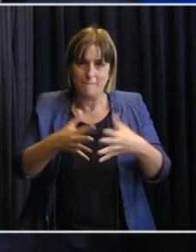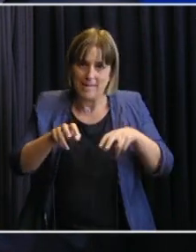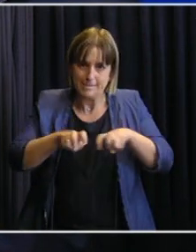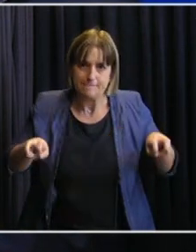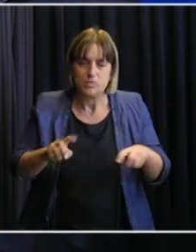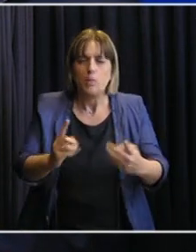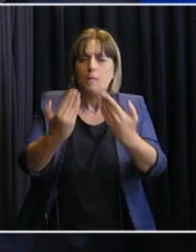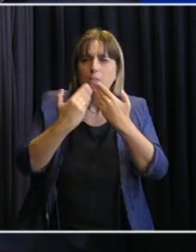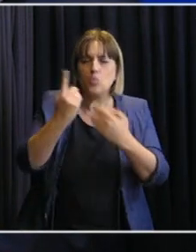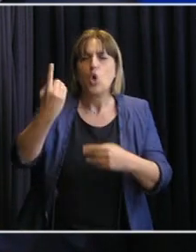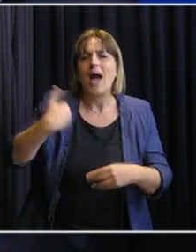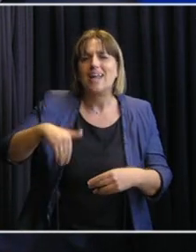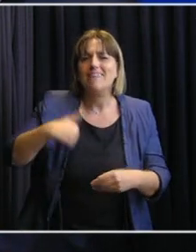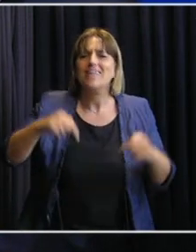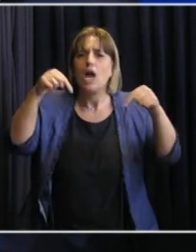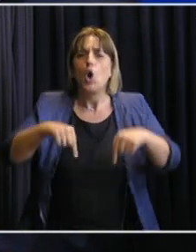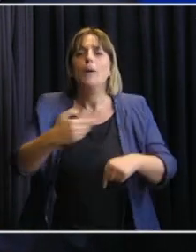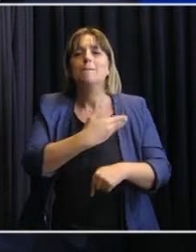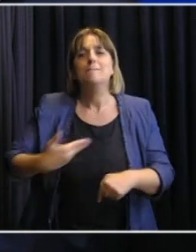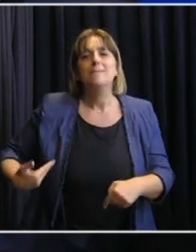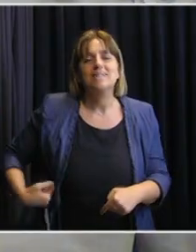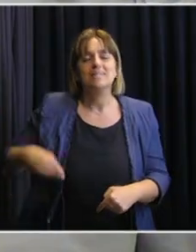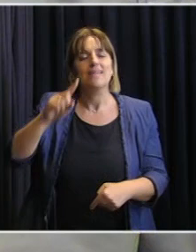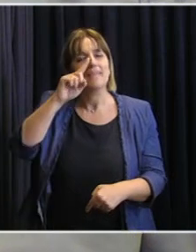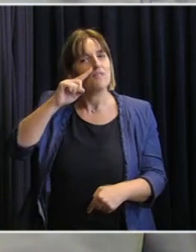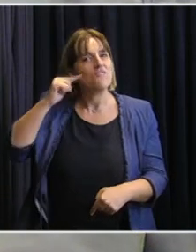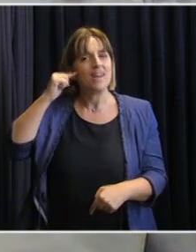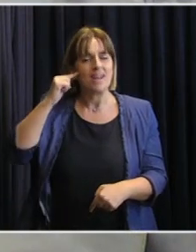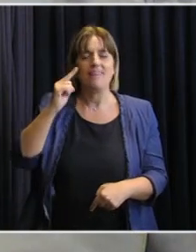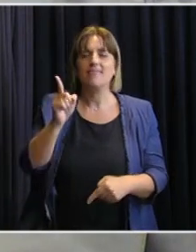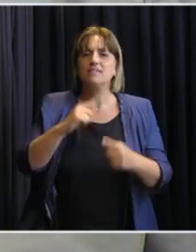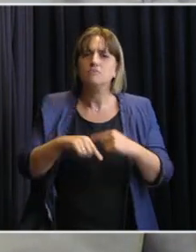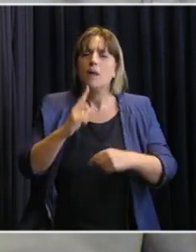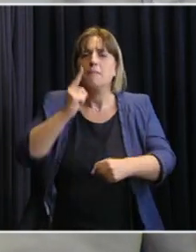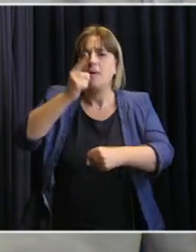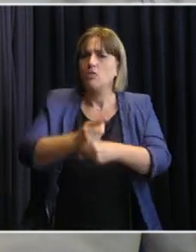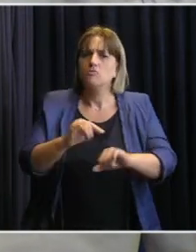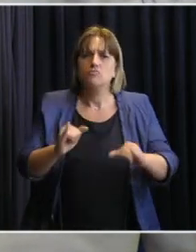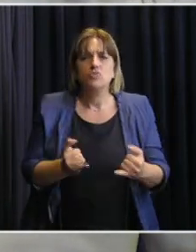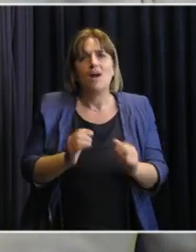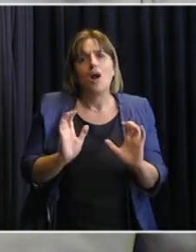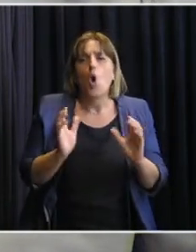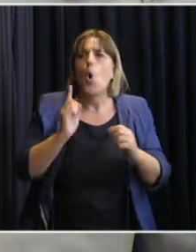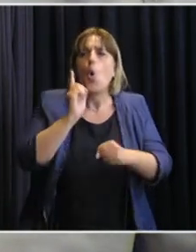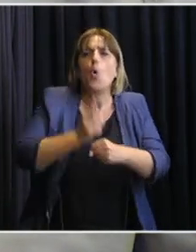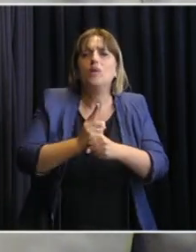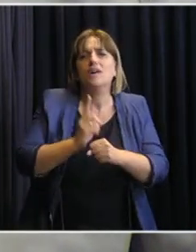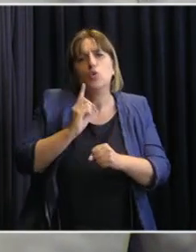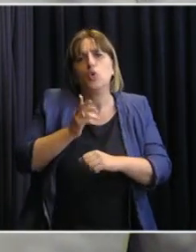es la siguiente. En Argentina hoy el presidente Alberto Fernández decretó finalmente la cuarentena